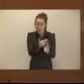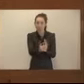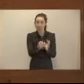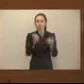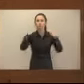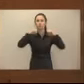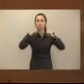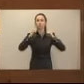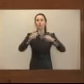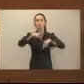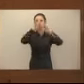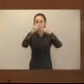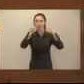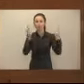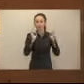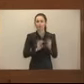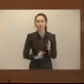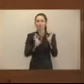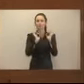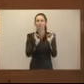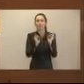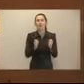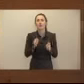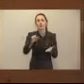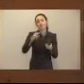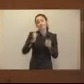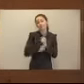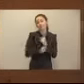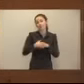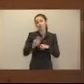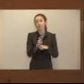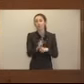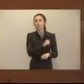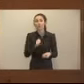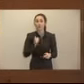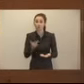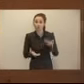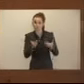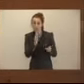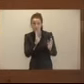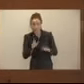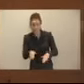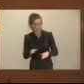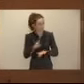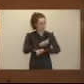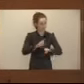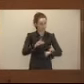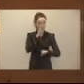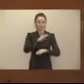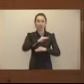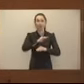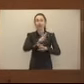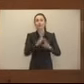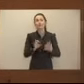hospitales públicos e crear centros estratégicos de referencia para poder couto aos privados. Pero claro, para iso, Ángel Faese primeiro del